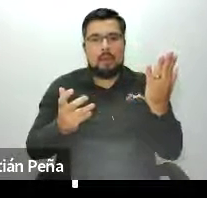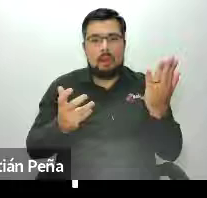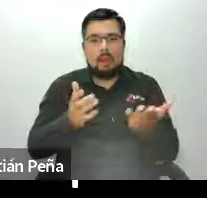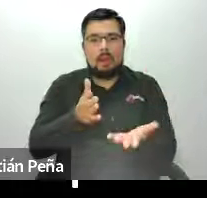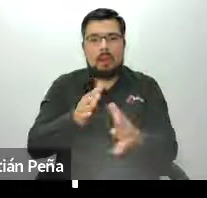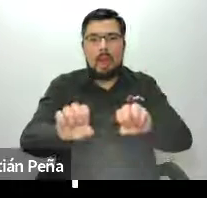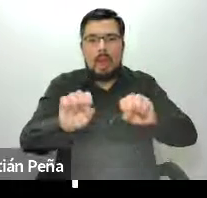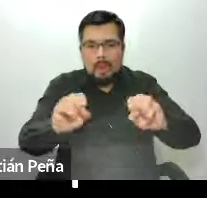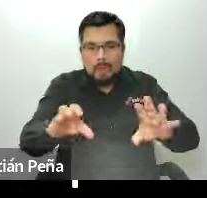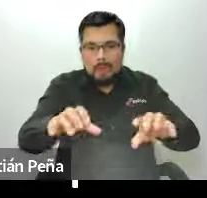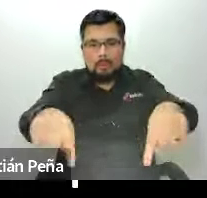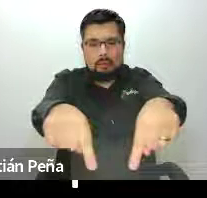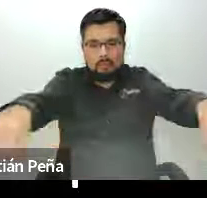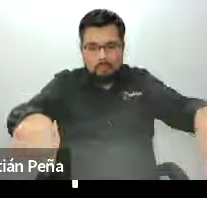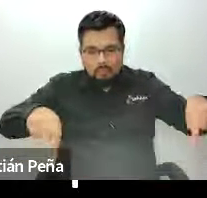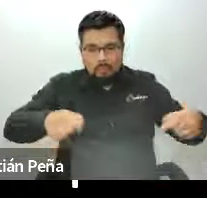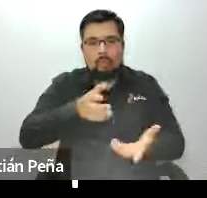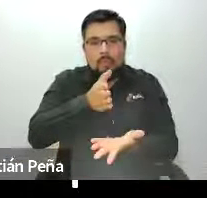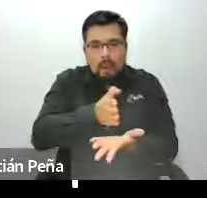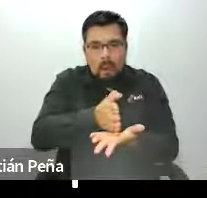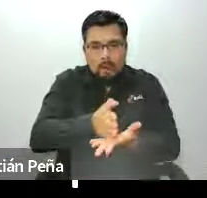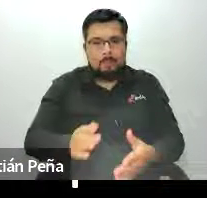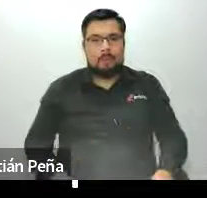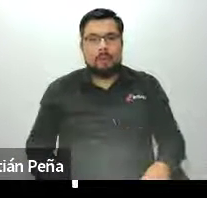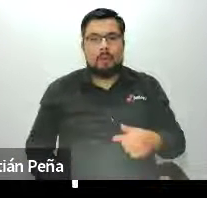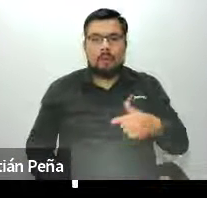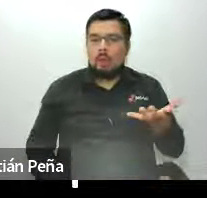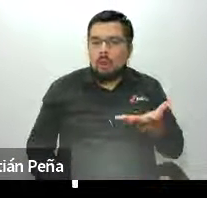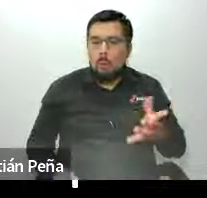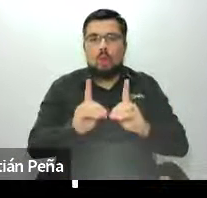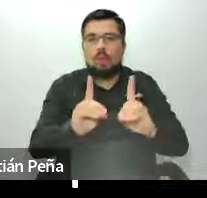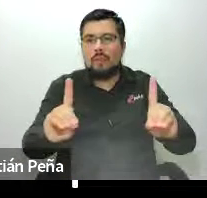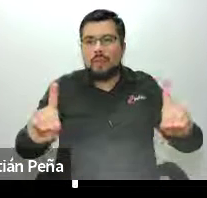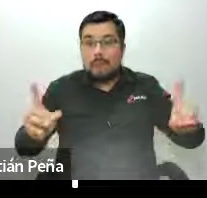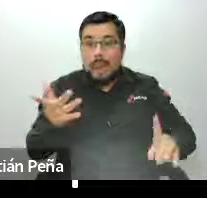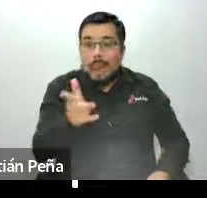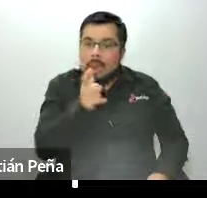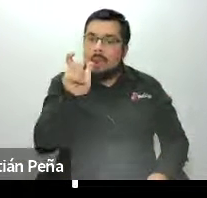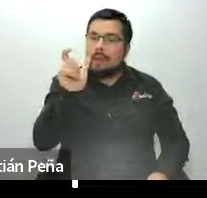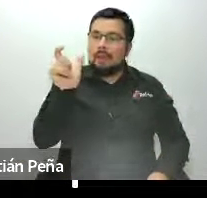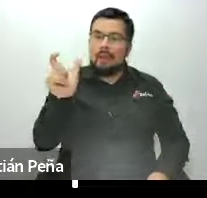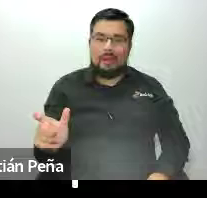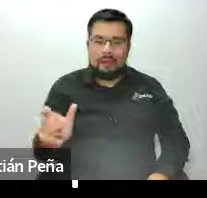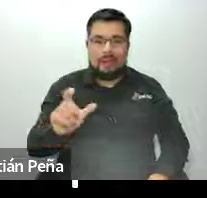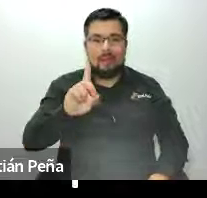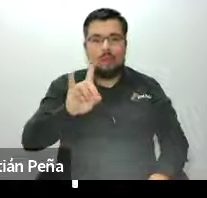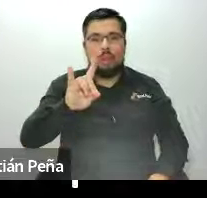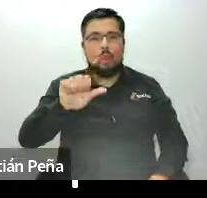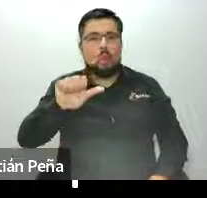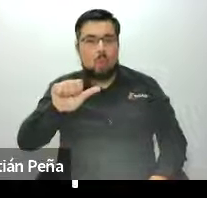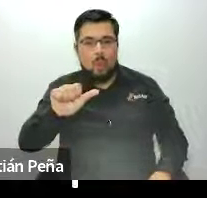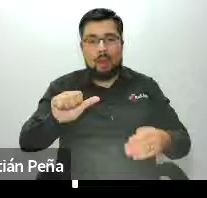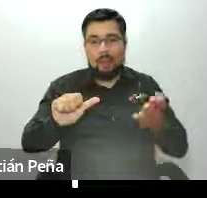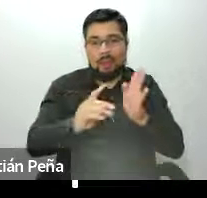de visualizar cómo diversificar, y aparece, ¿no?, el concepto de DUA a partir de este decreto, y también, por